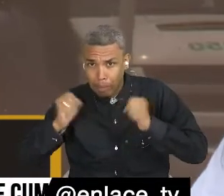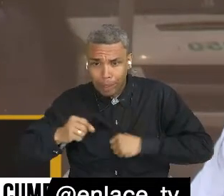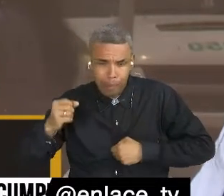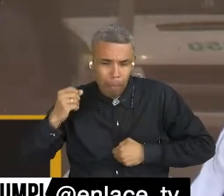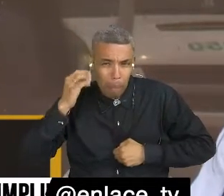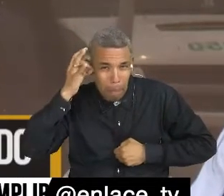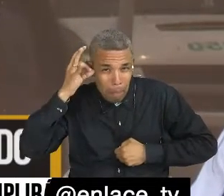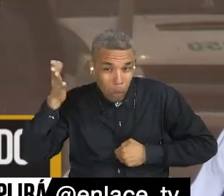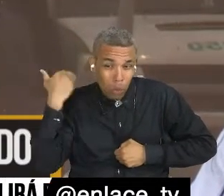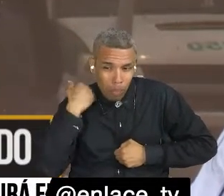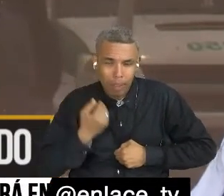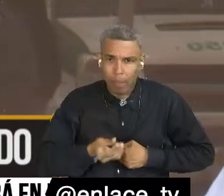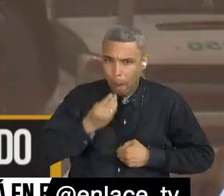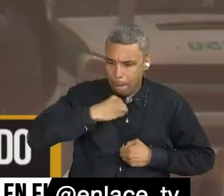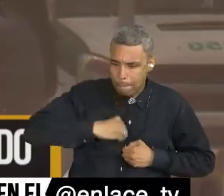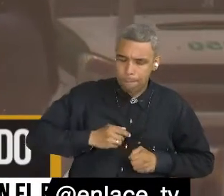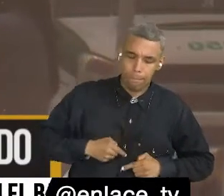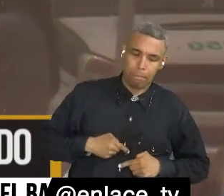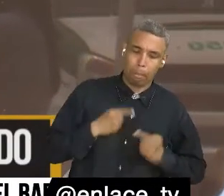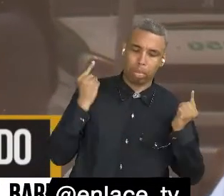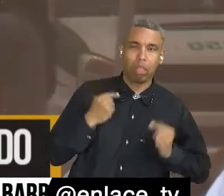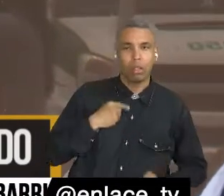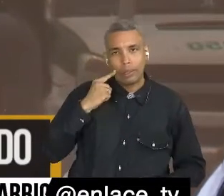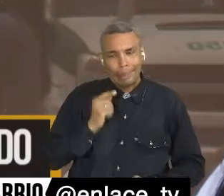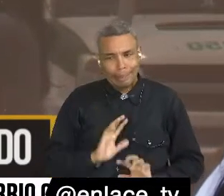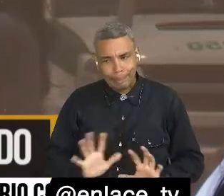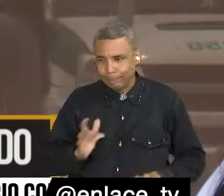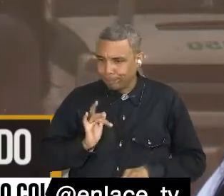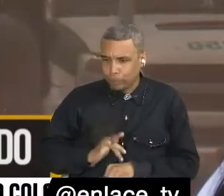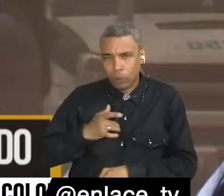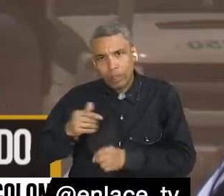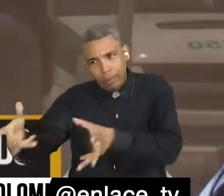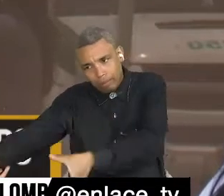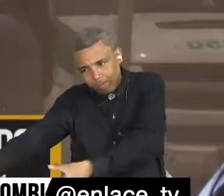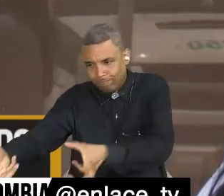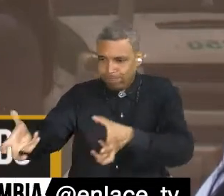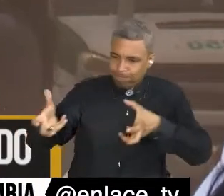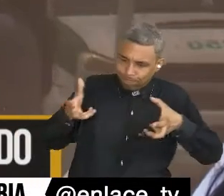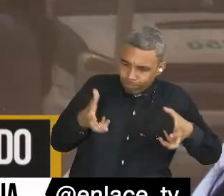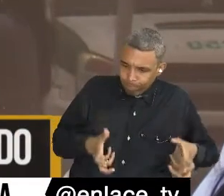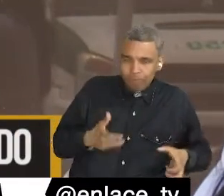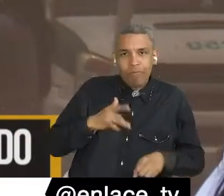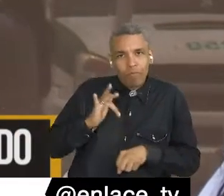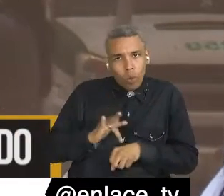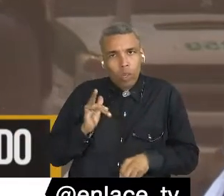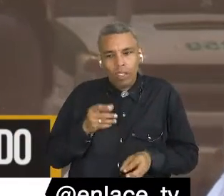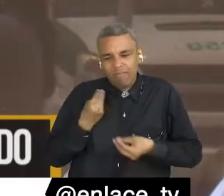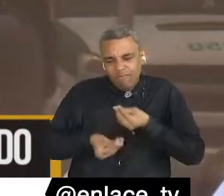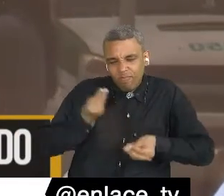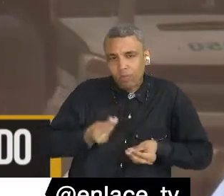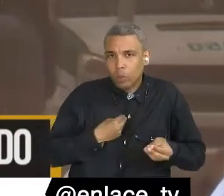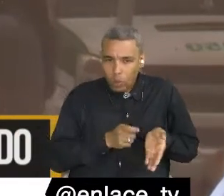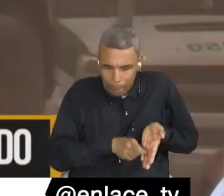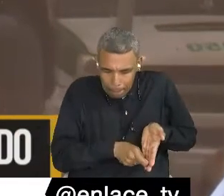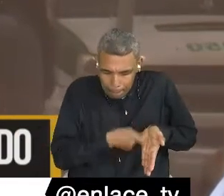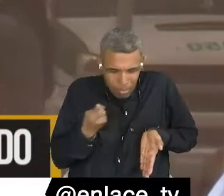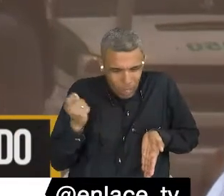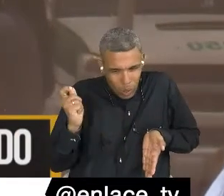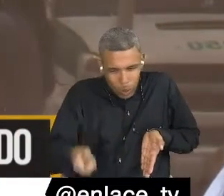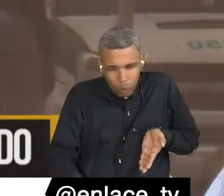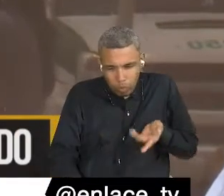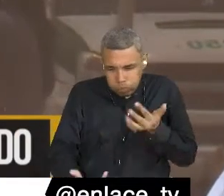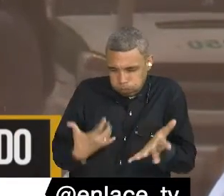La disposición final que se da pues, a este elemento bajo la Secretaría de Salud es la destrucción del mismo. Toca incinerar esta carne pues,